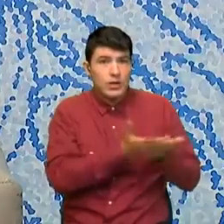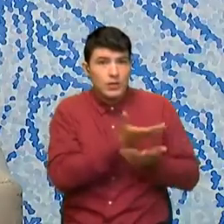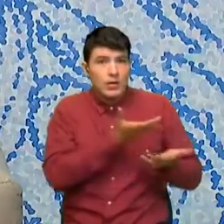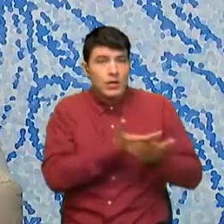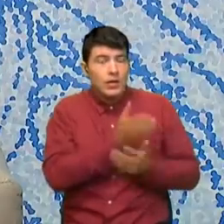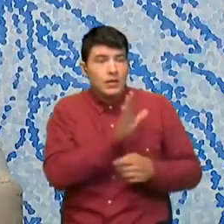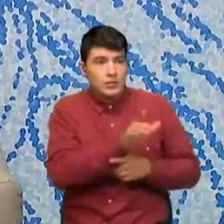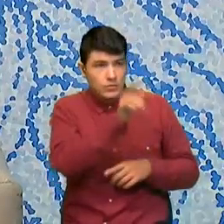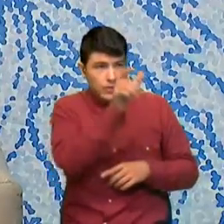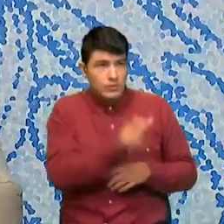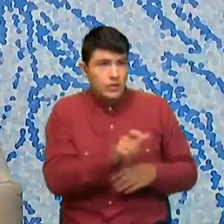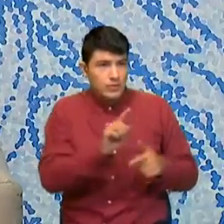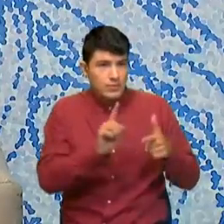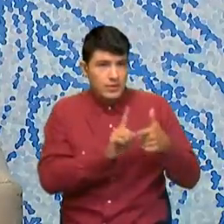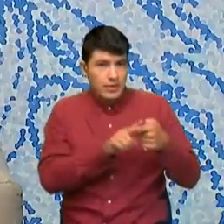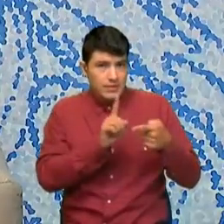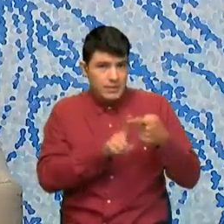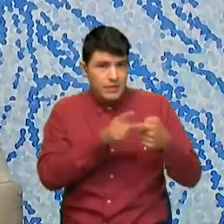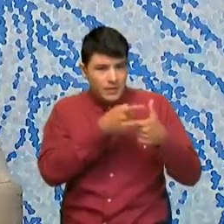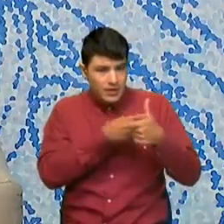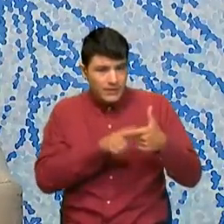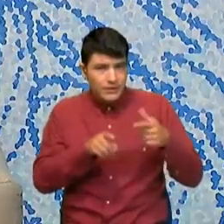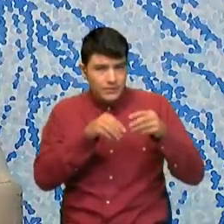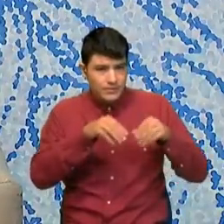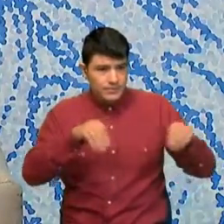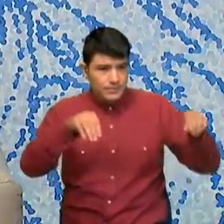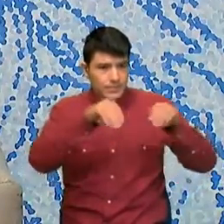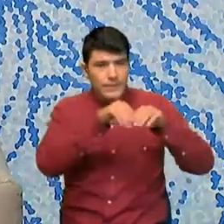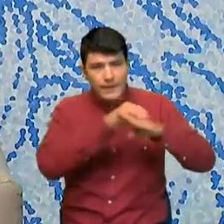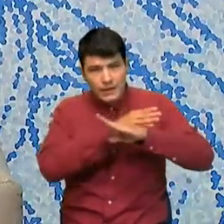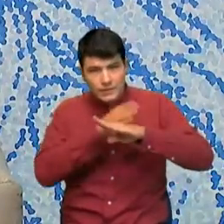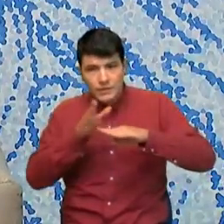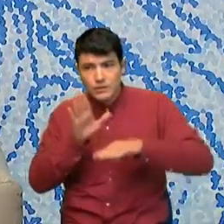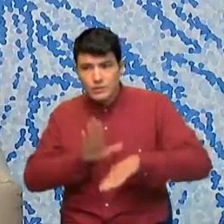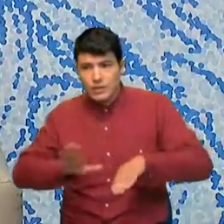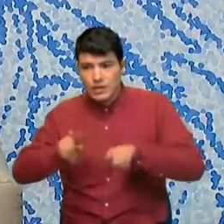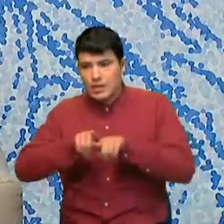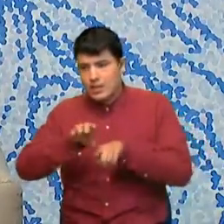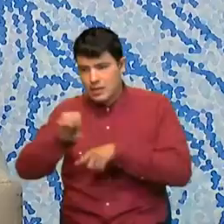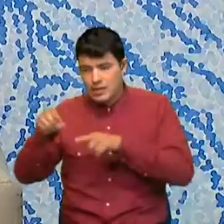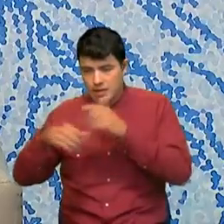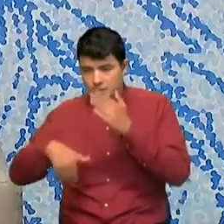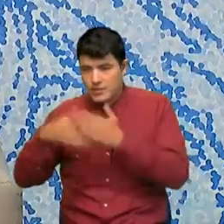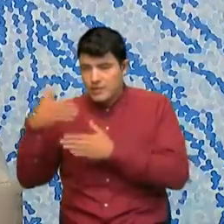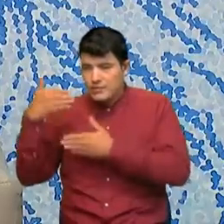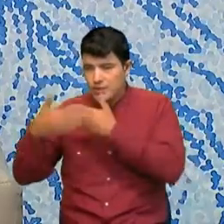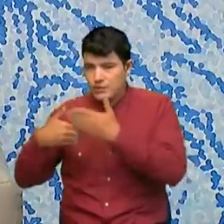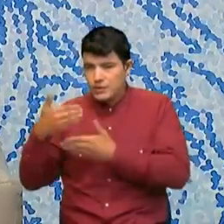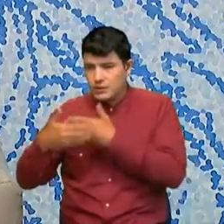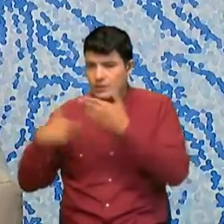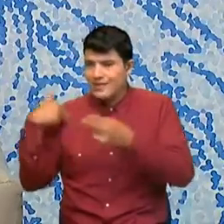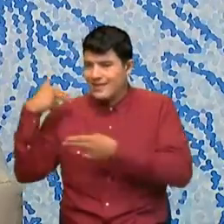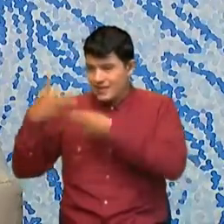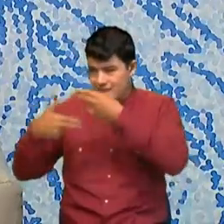primero realice su desenglobe, y después ustedes inicien el proceso de sucesión.